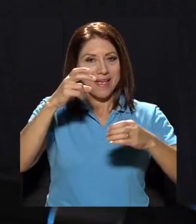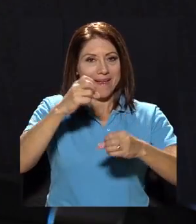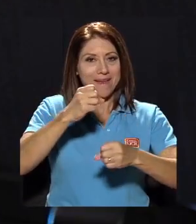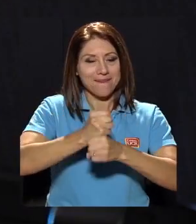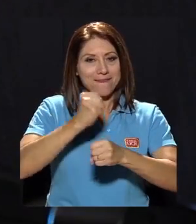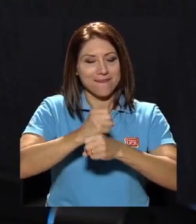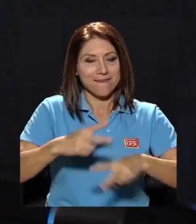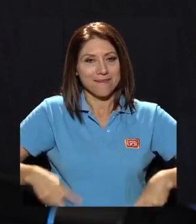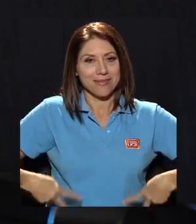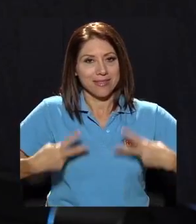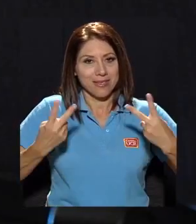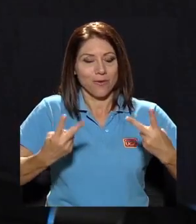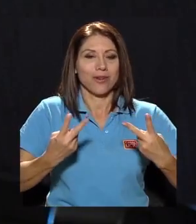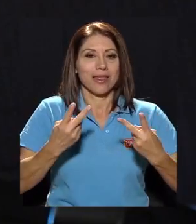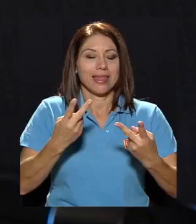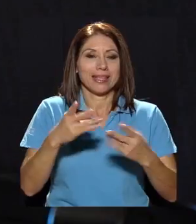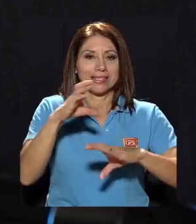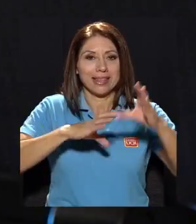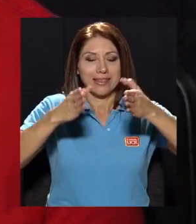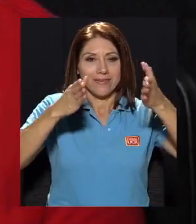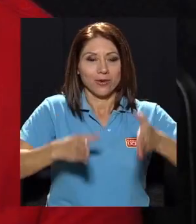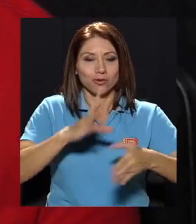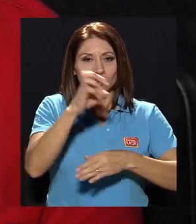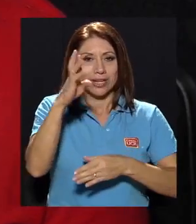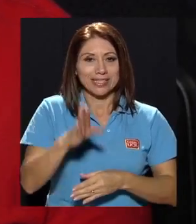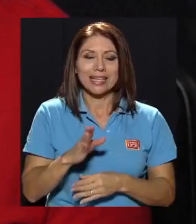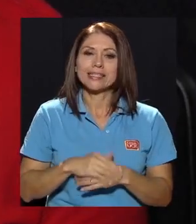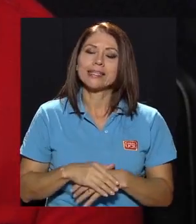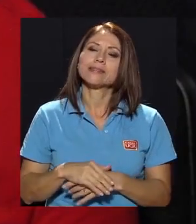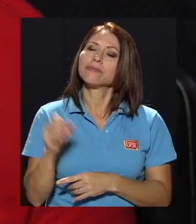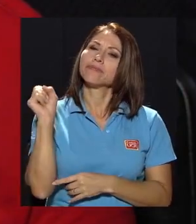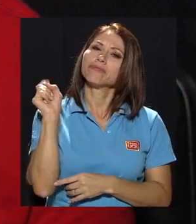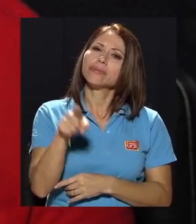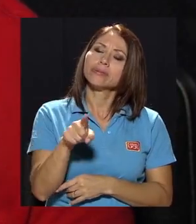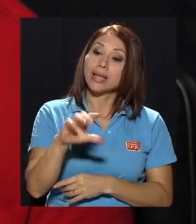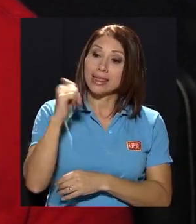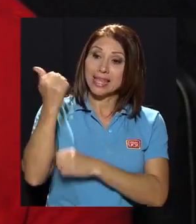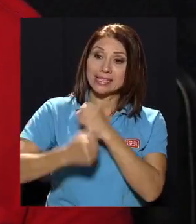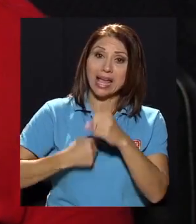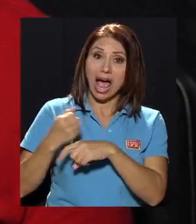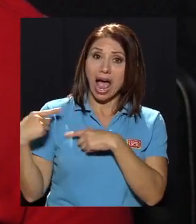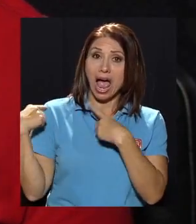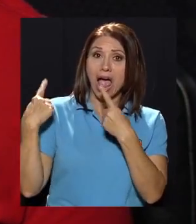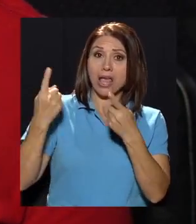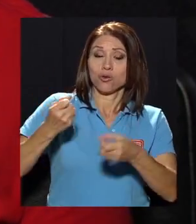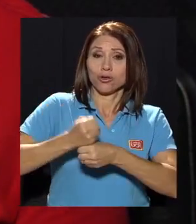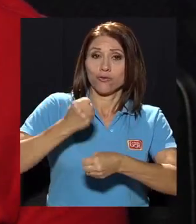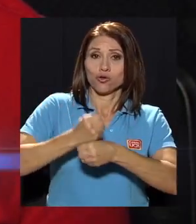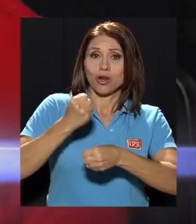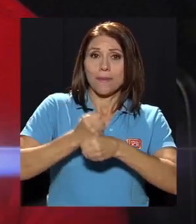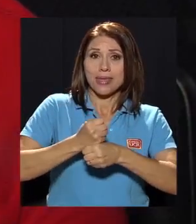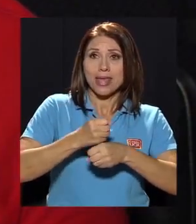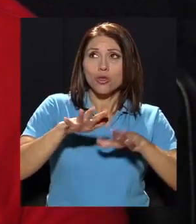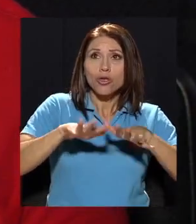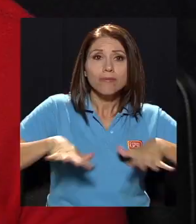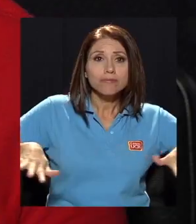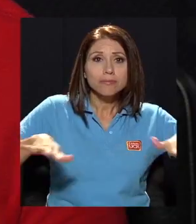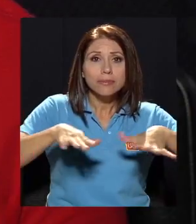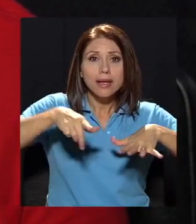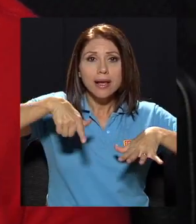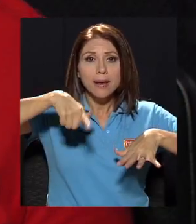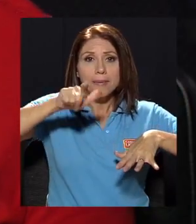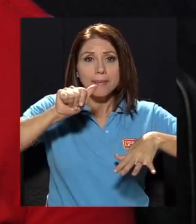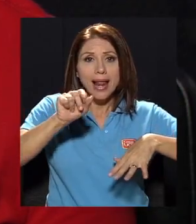Científicas Costarricenses. Doctora Talishvili, a 10 años de funcionamiento del Planetario, ¿qué experiencia quisiera usted compartir con